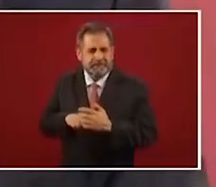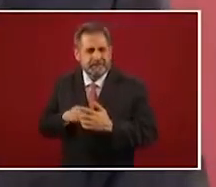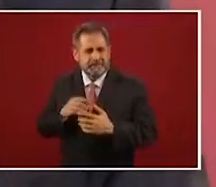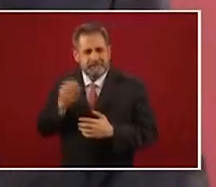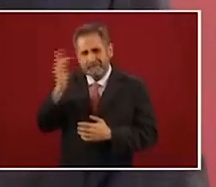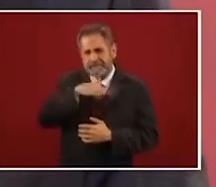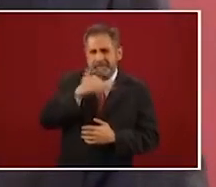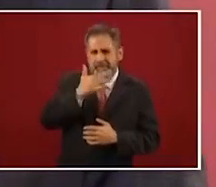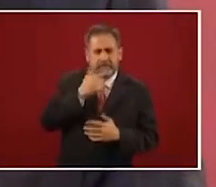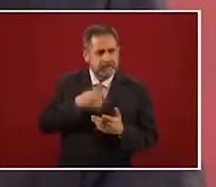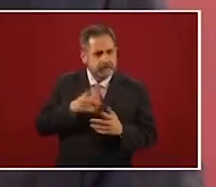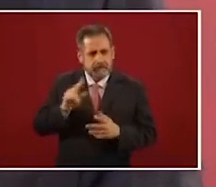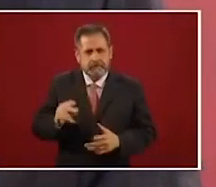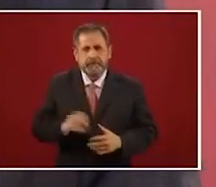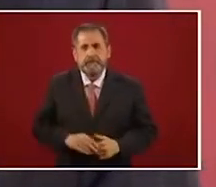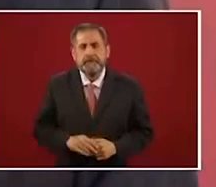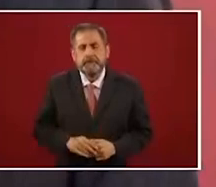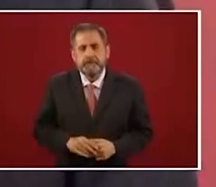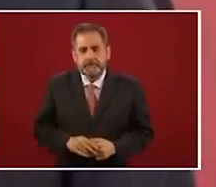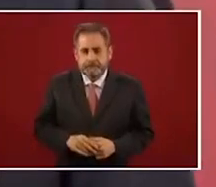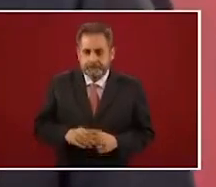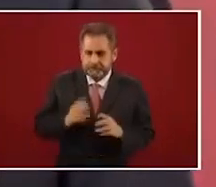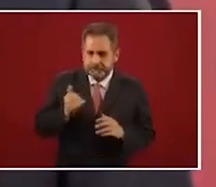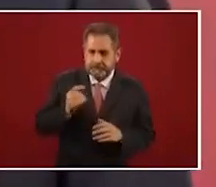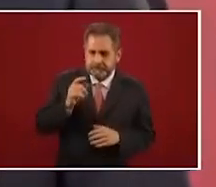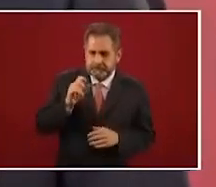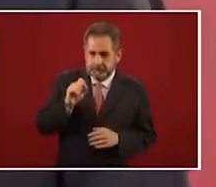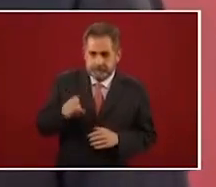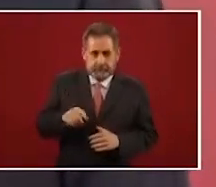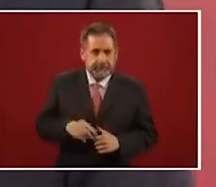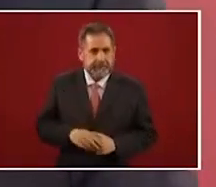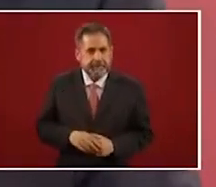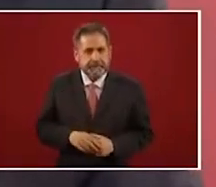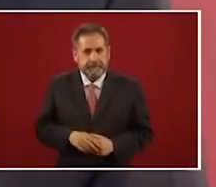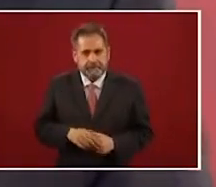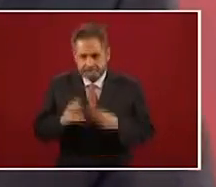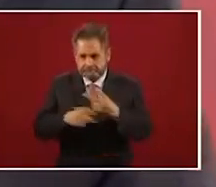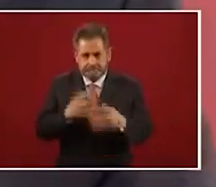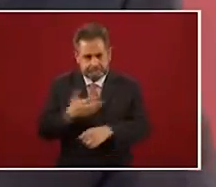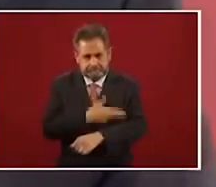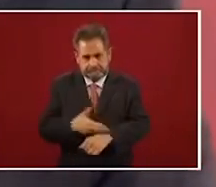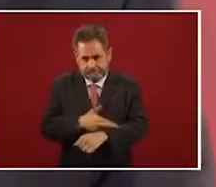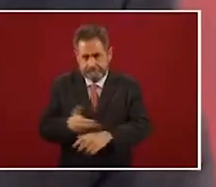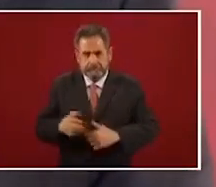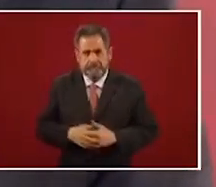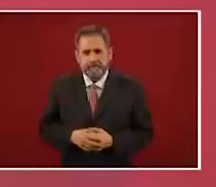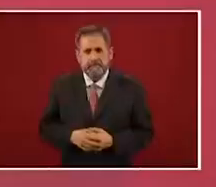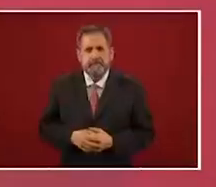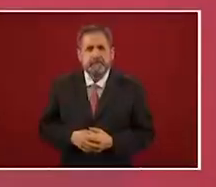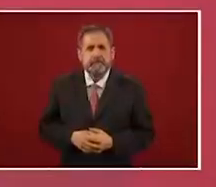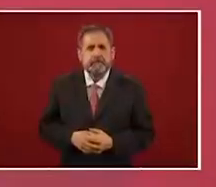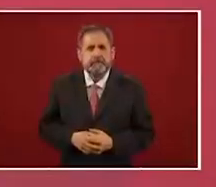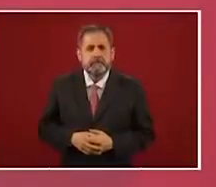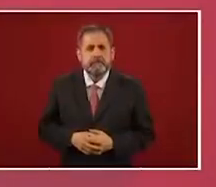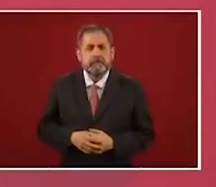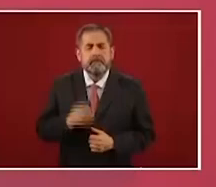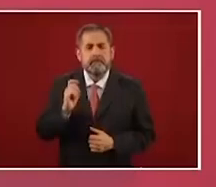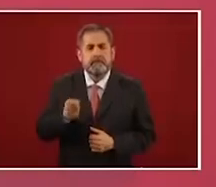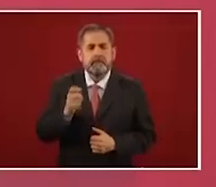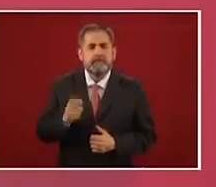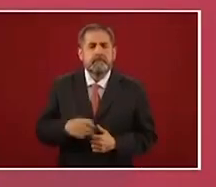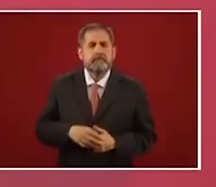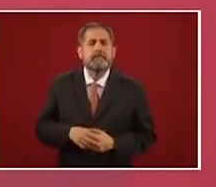estafadores, y vamos a actuar. Lo más